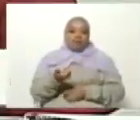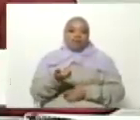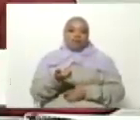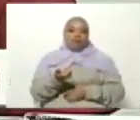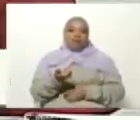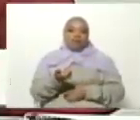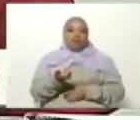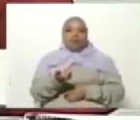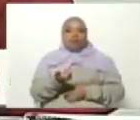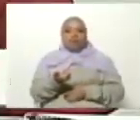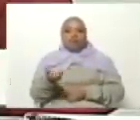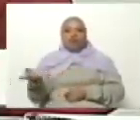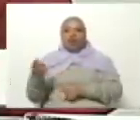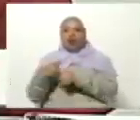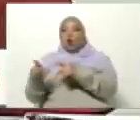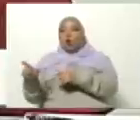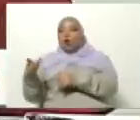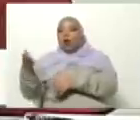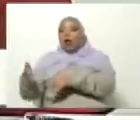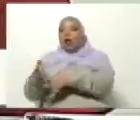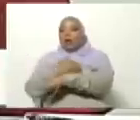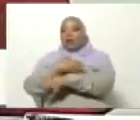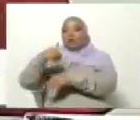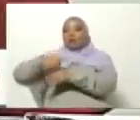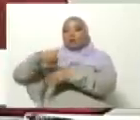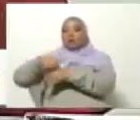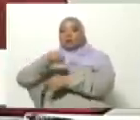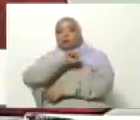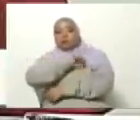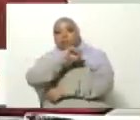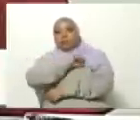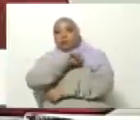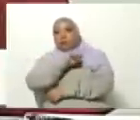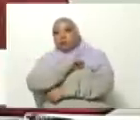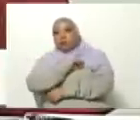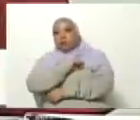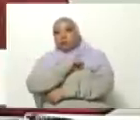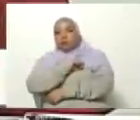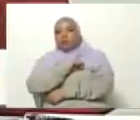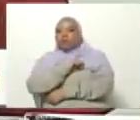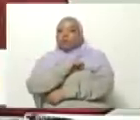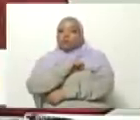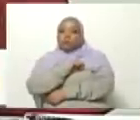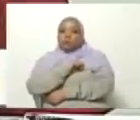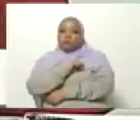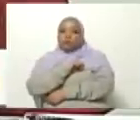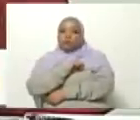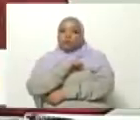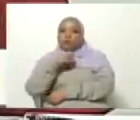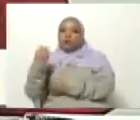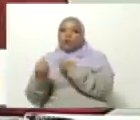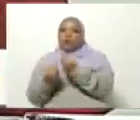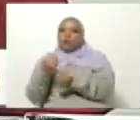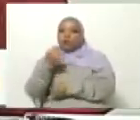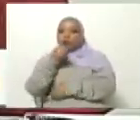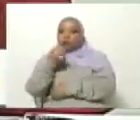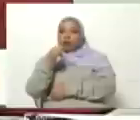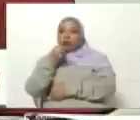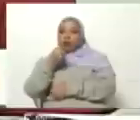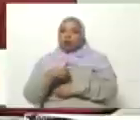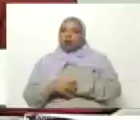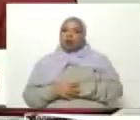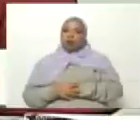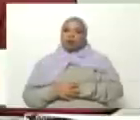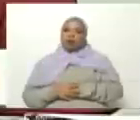Cuando se habla que las elecciones pudieran ser antes, les entra miedo, les entra frío. Esa oposición incoherente.